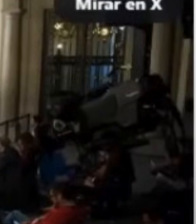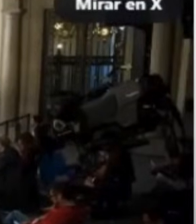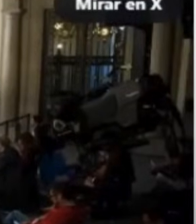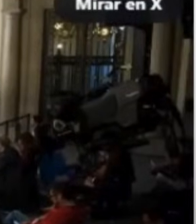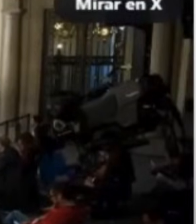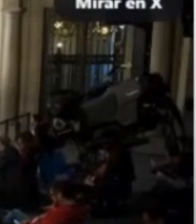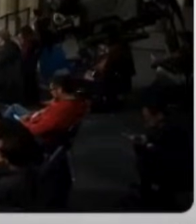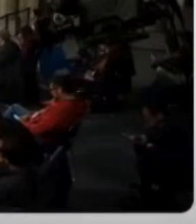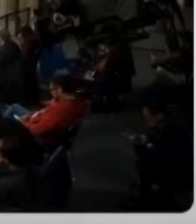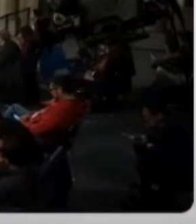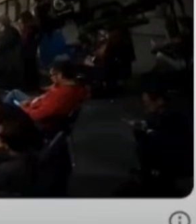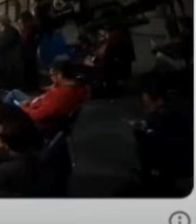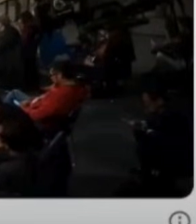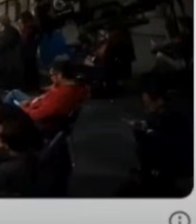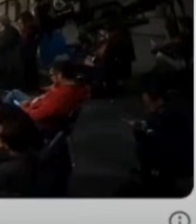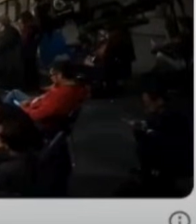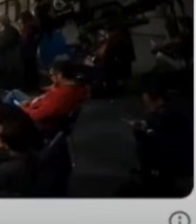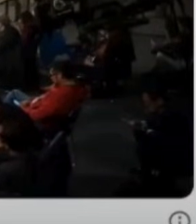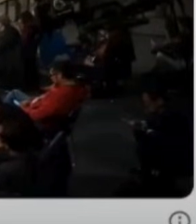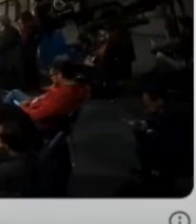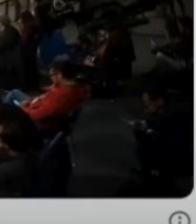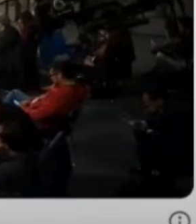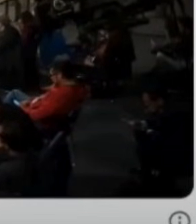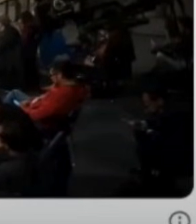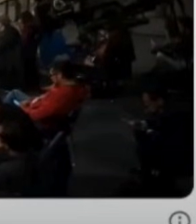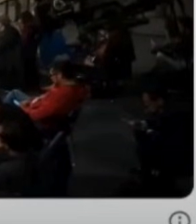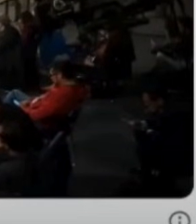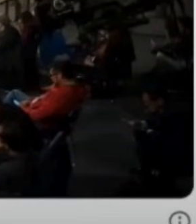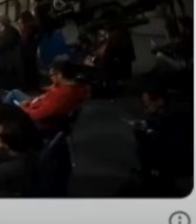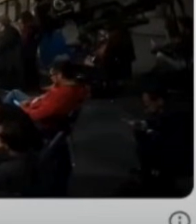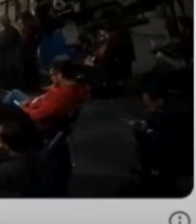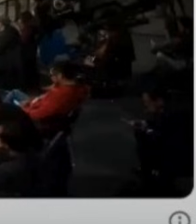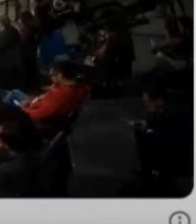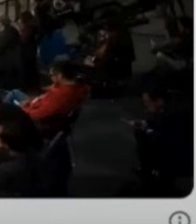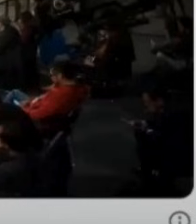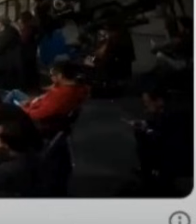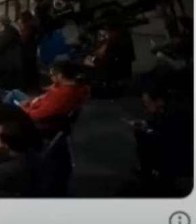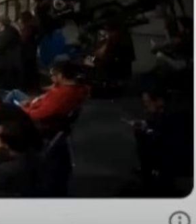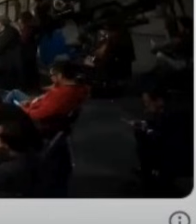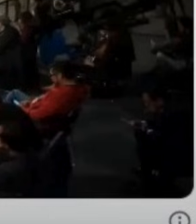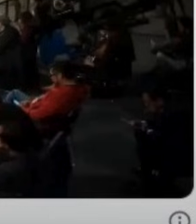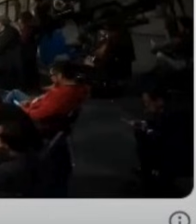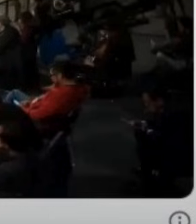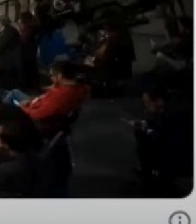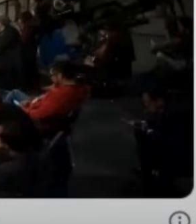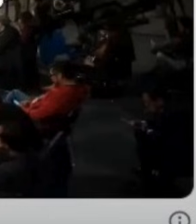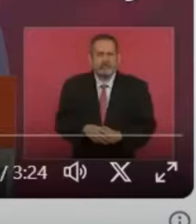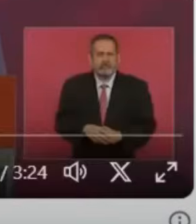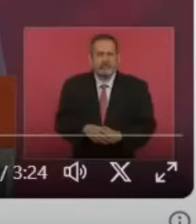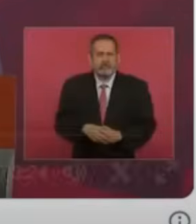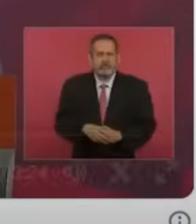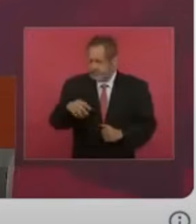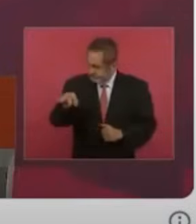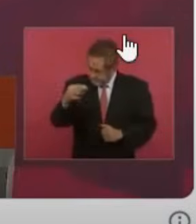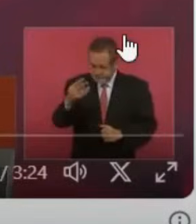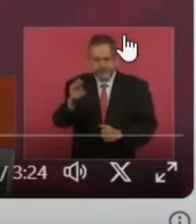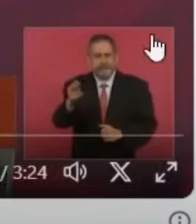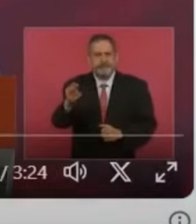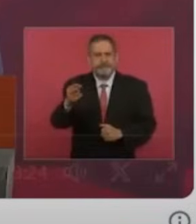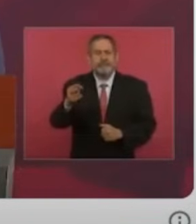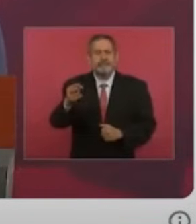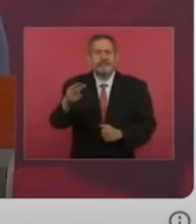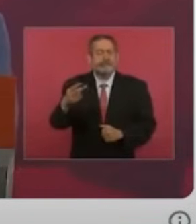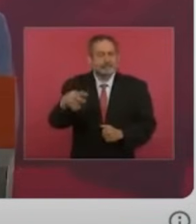nos está alargando pero es importante que tú escuches no vamos lo voy a poner un poquito y ahorita te digo lo de los pagos mensuales